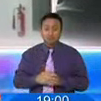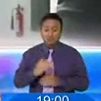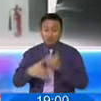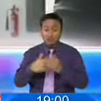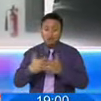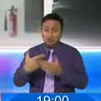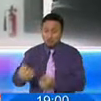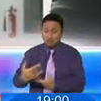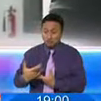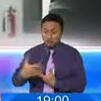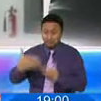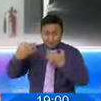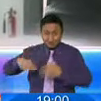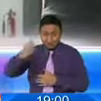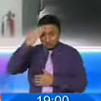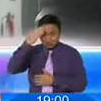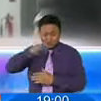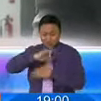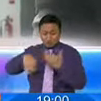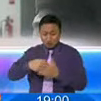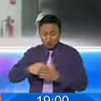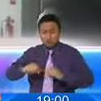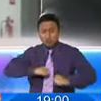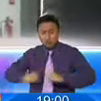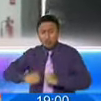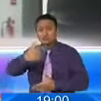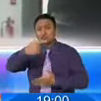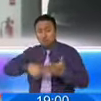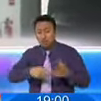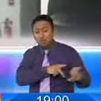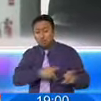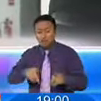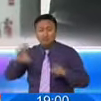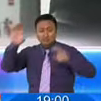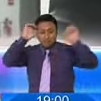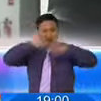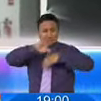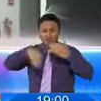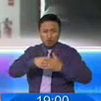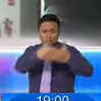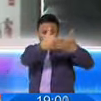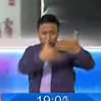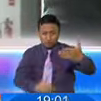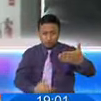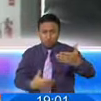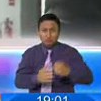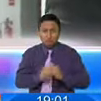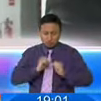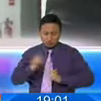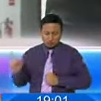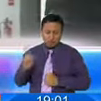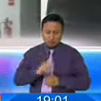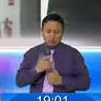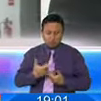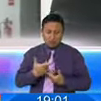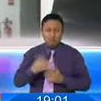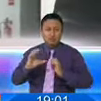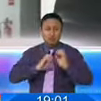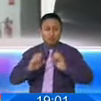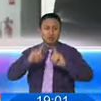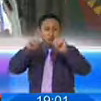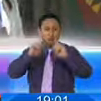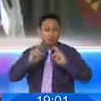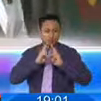que decir, acciones que vamos a seguir, la planeación estratégica del ministerio, tendremos ya una conversación ya con